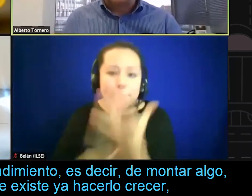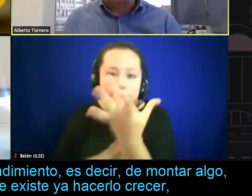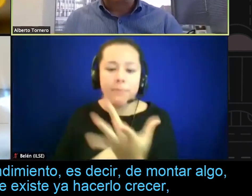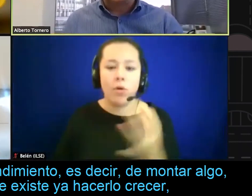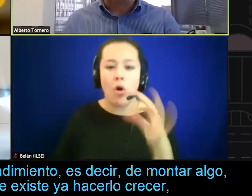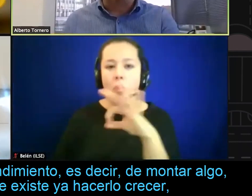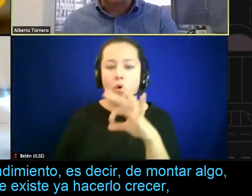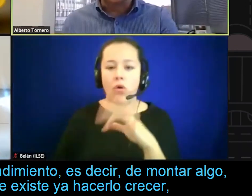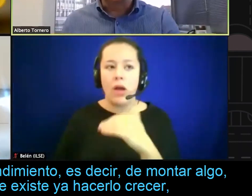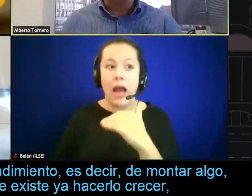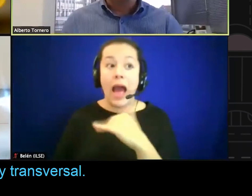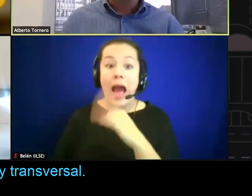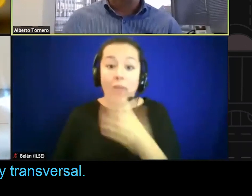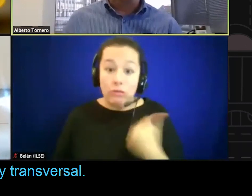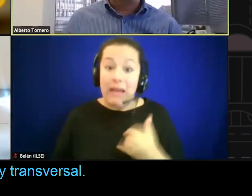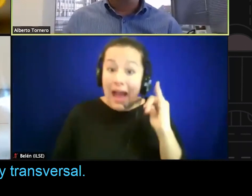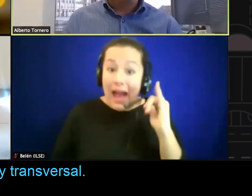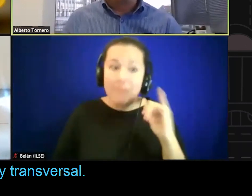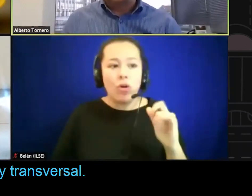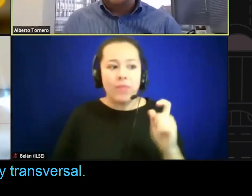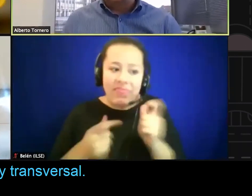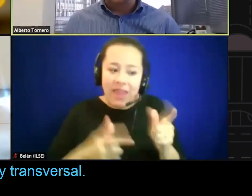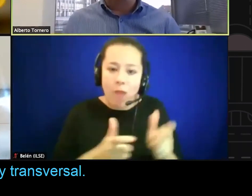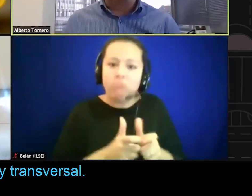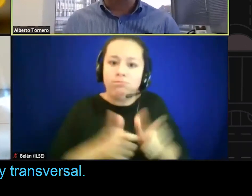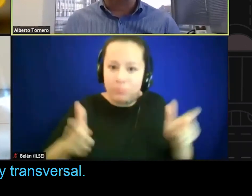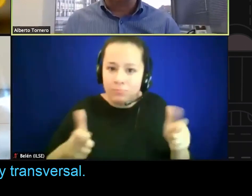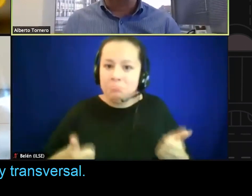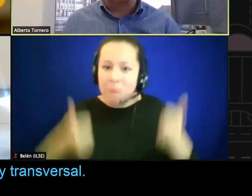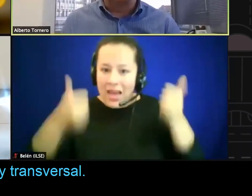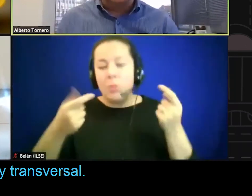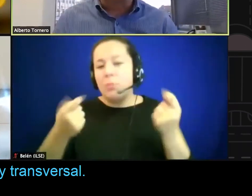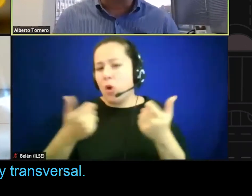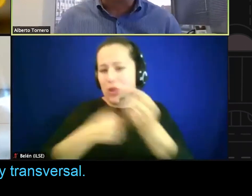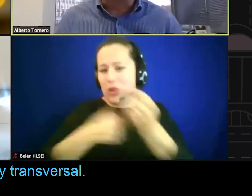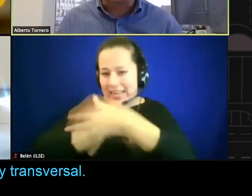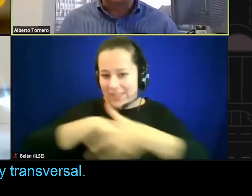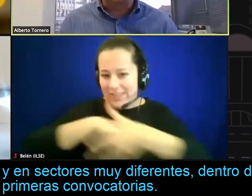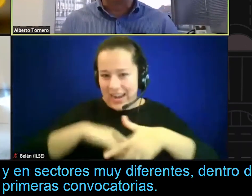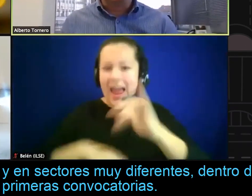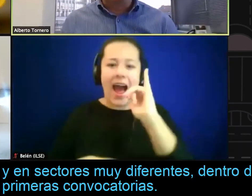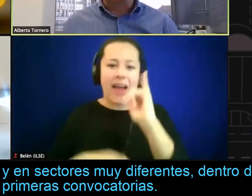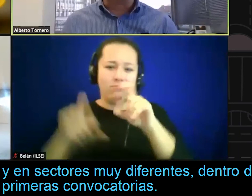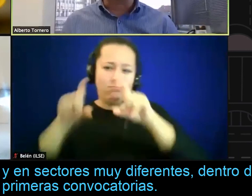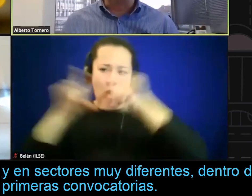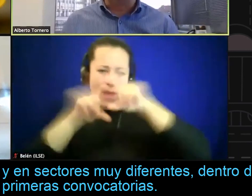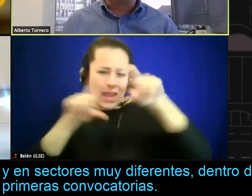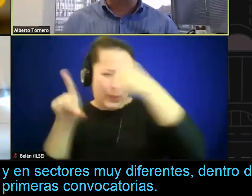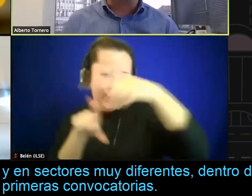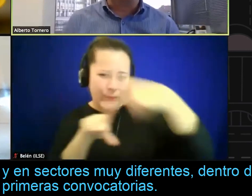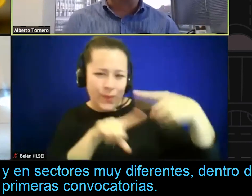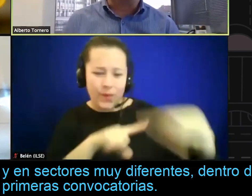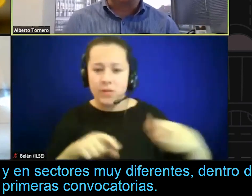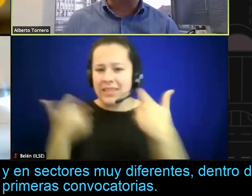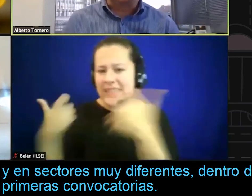algo que existe ya, hacerlo crecer, pero muy transversal. Tenemos compañías muy diversas y en sectores muy diferentes,